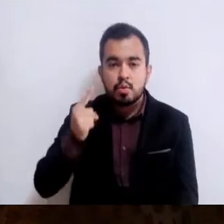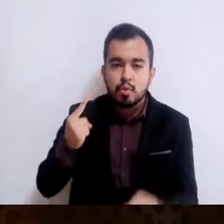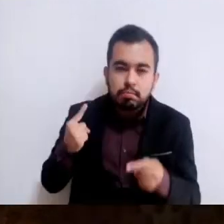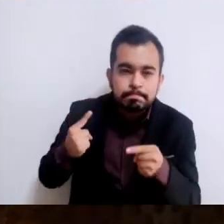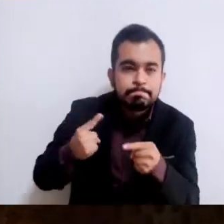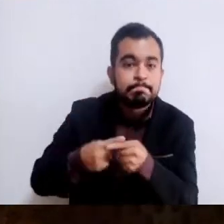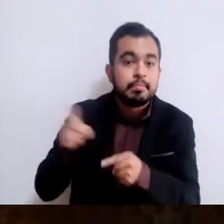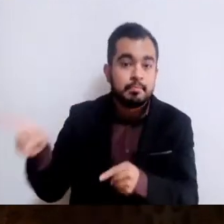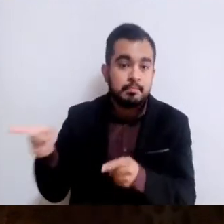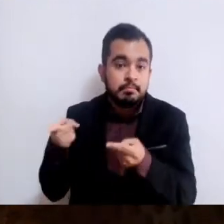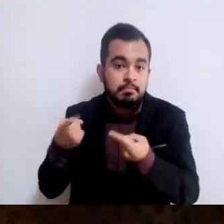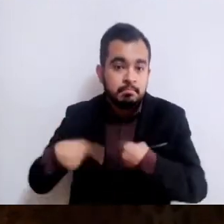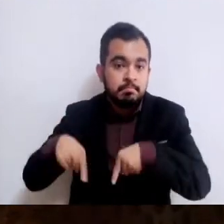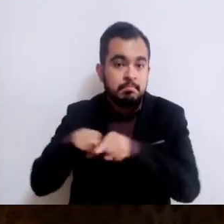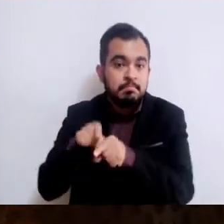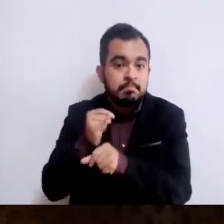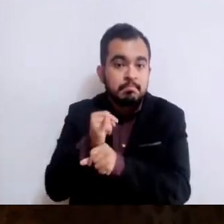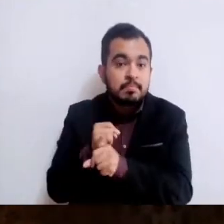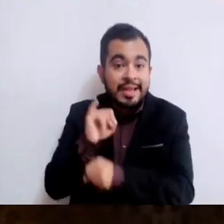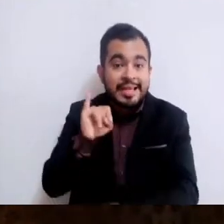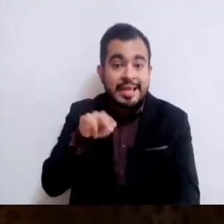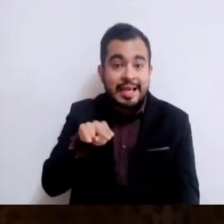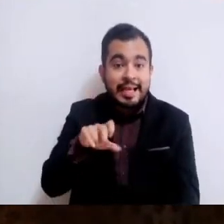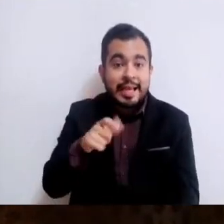se registraron